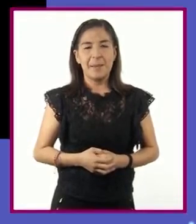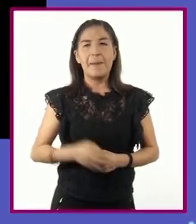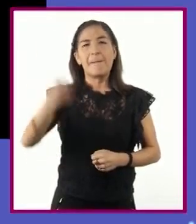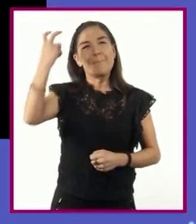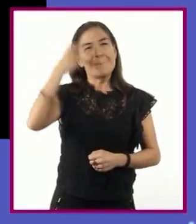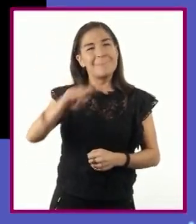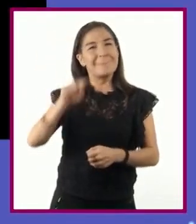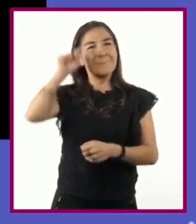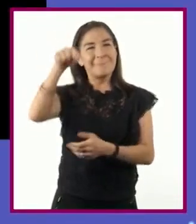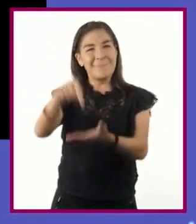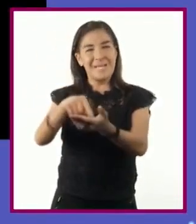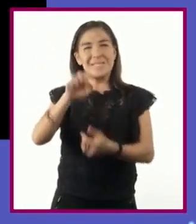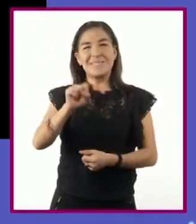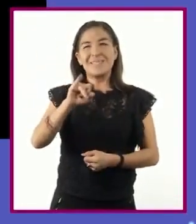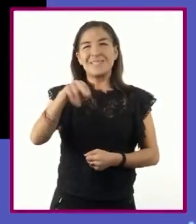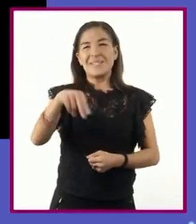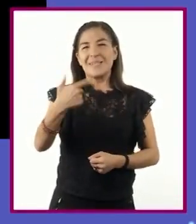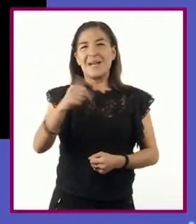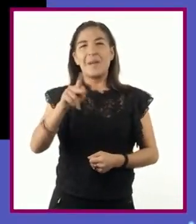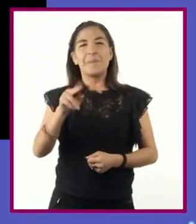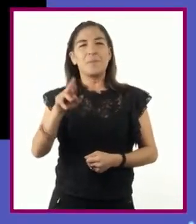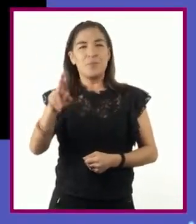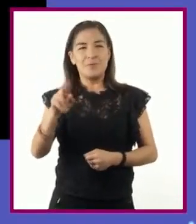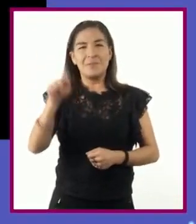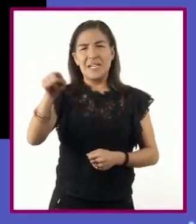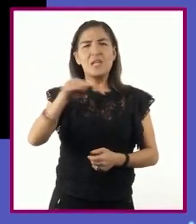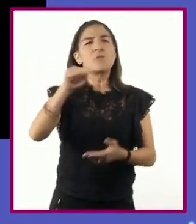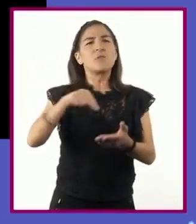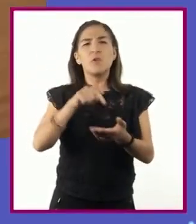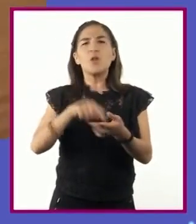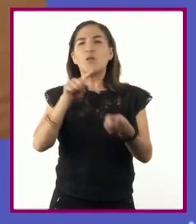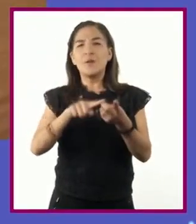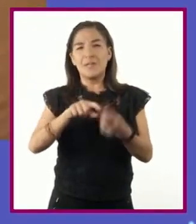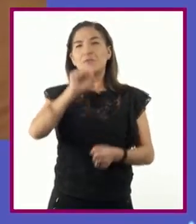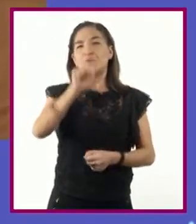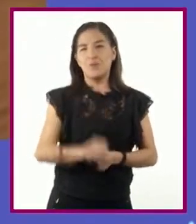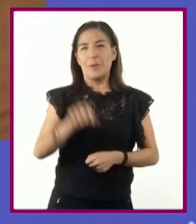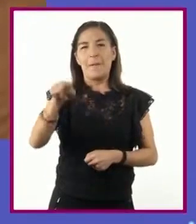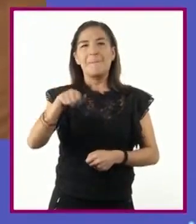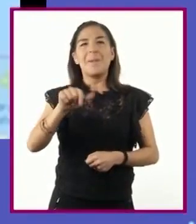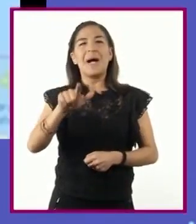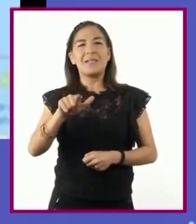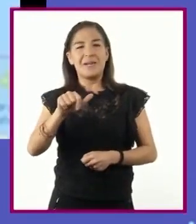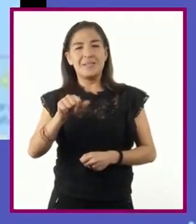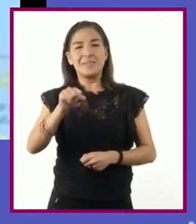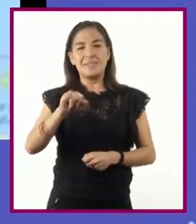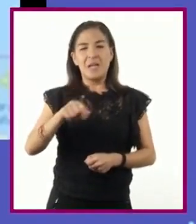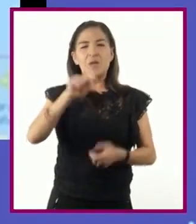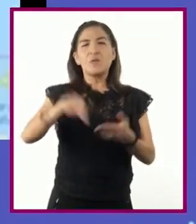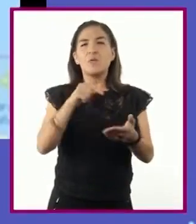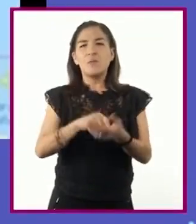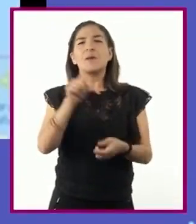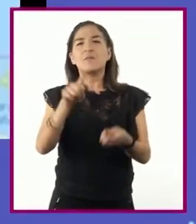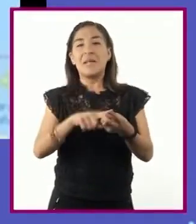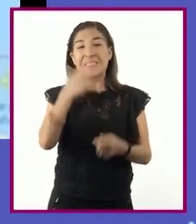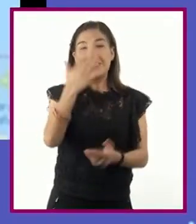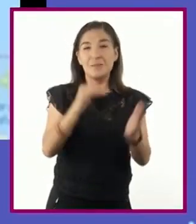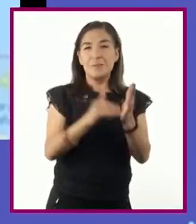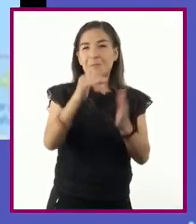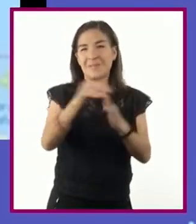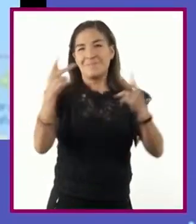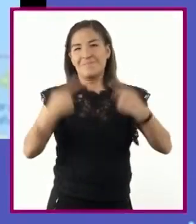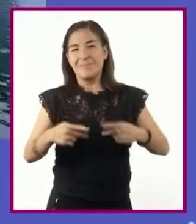Viajemos a Singapur. Singapur se ubica al sur de Malasia y cuenta con una población de 5 millones